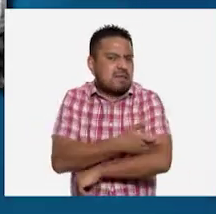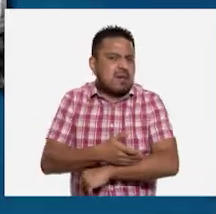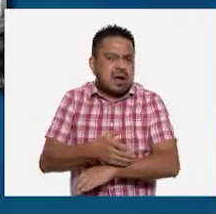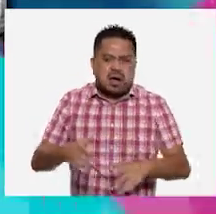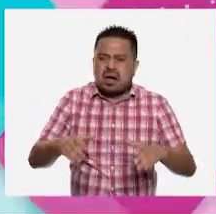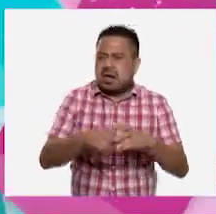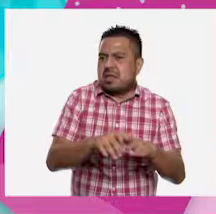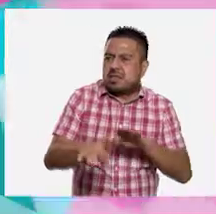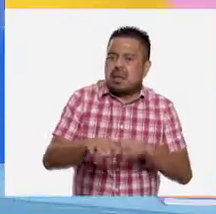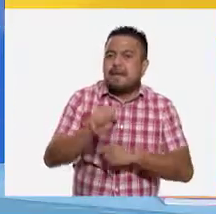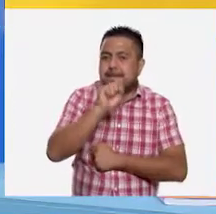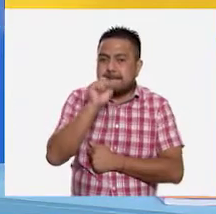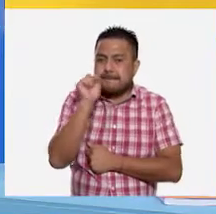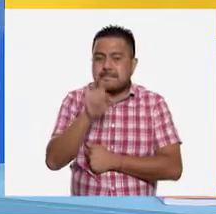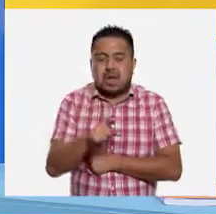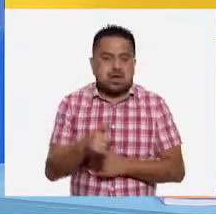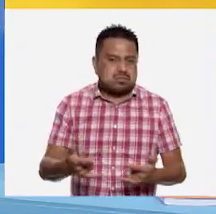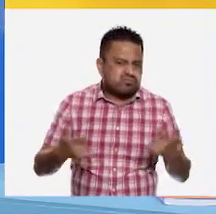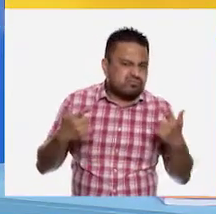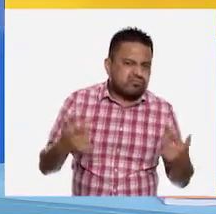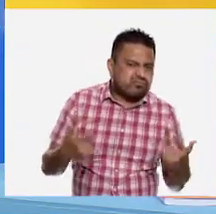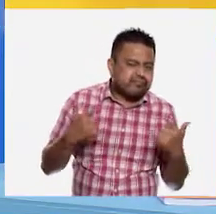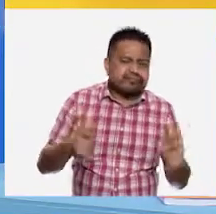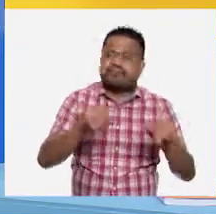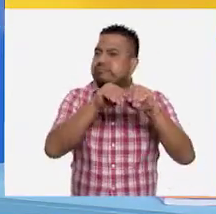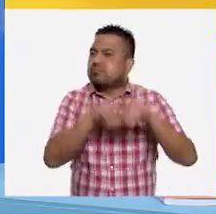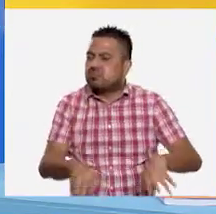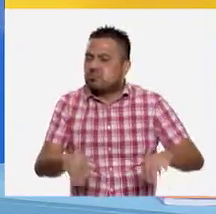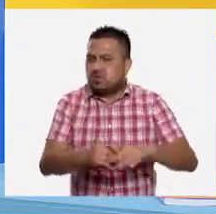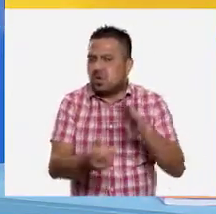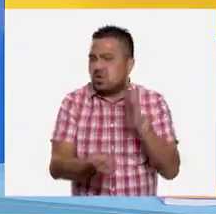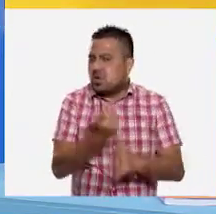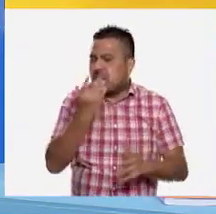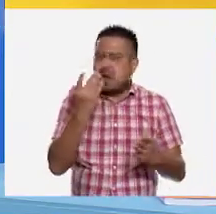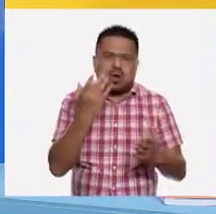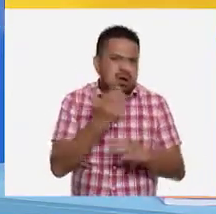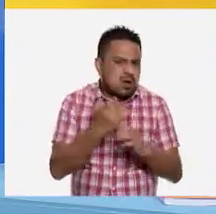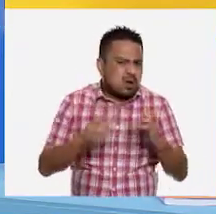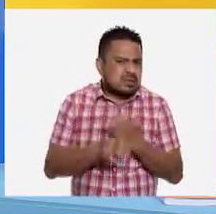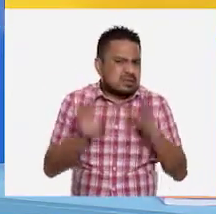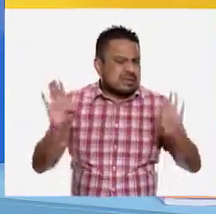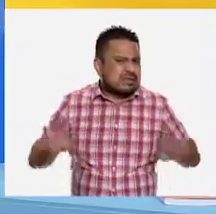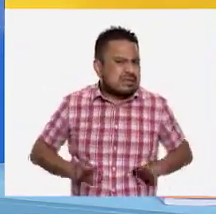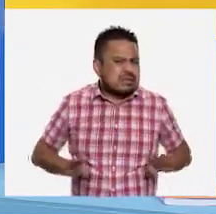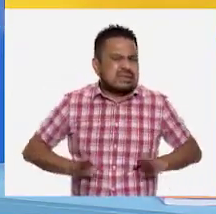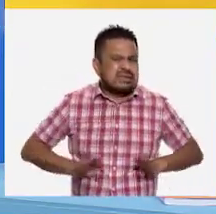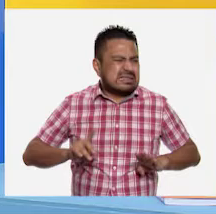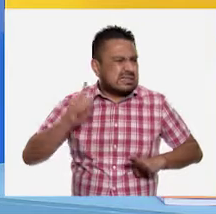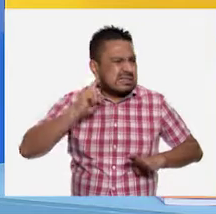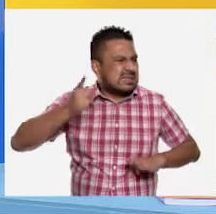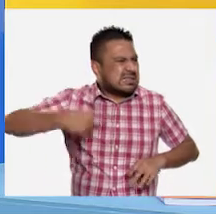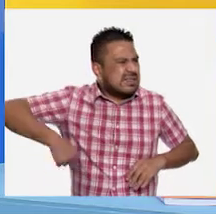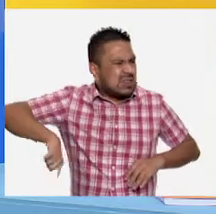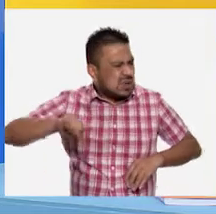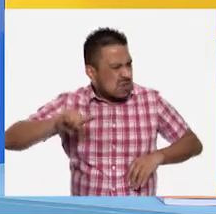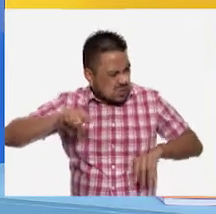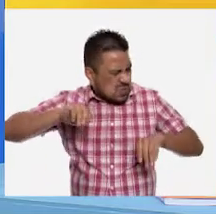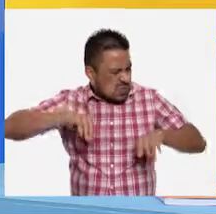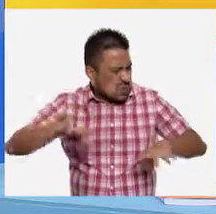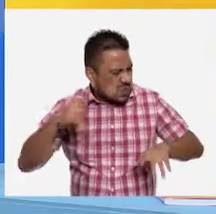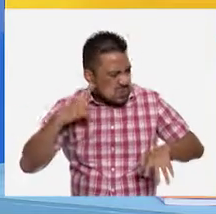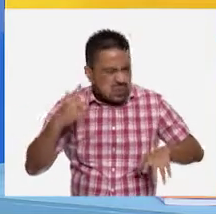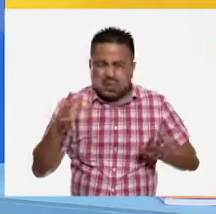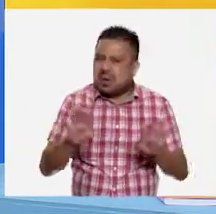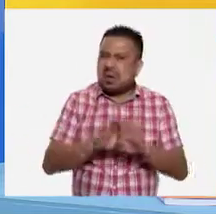y el trabajo. El rock promovía nuevas actitudes que resultaban escandalosas para el mundo adulto de ese entonces, como